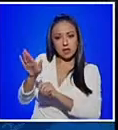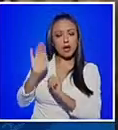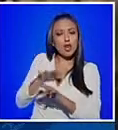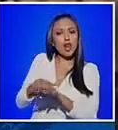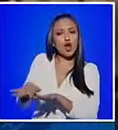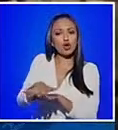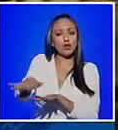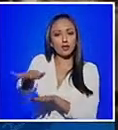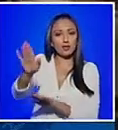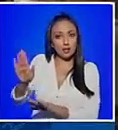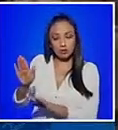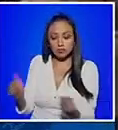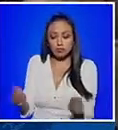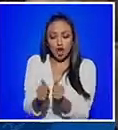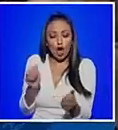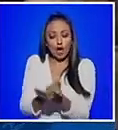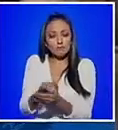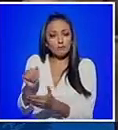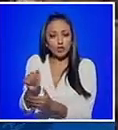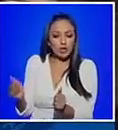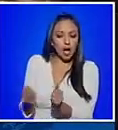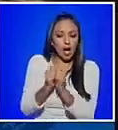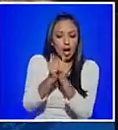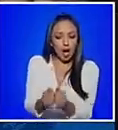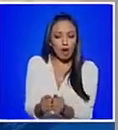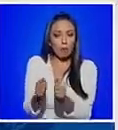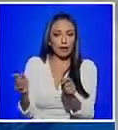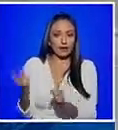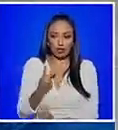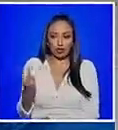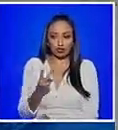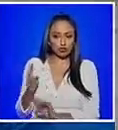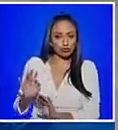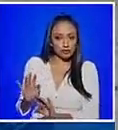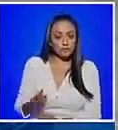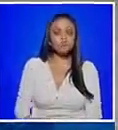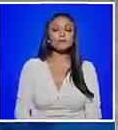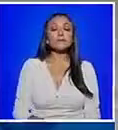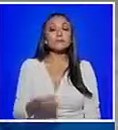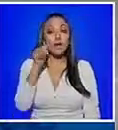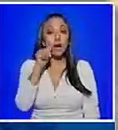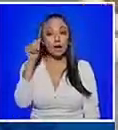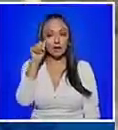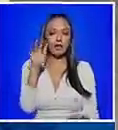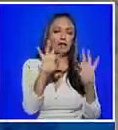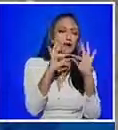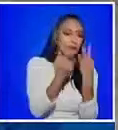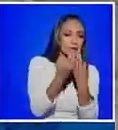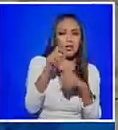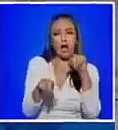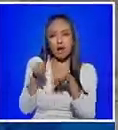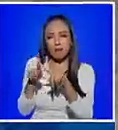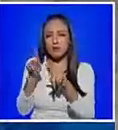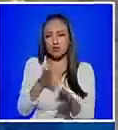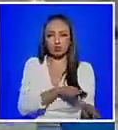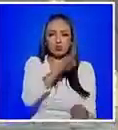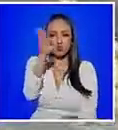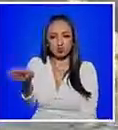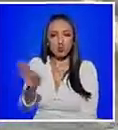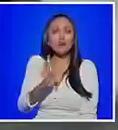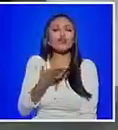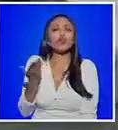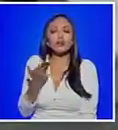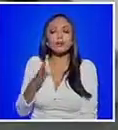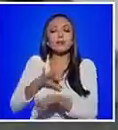Los Ríos, junto a su esposa, quien lo acompañaba como copiloto. Este lunes, amigos y familiares se reunieron en el exterior de las dependencias de